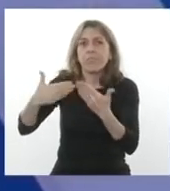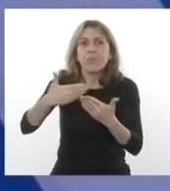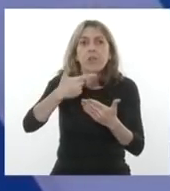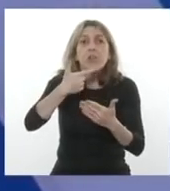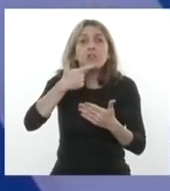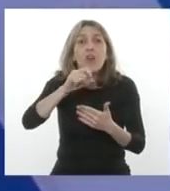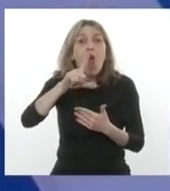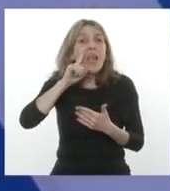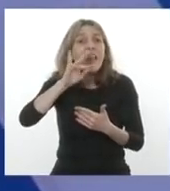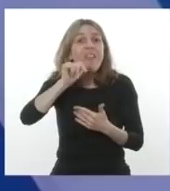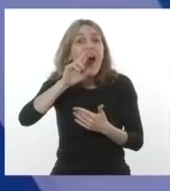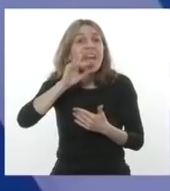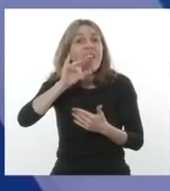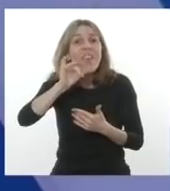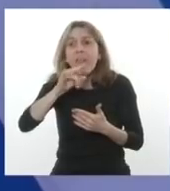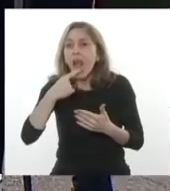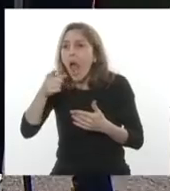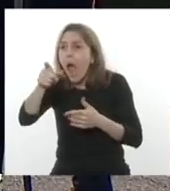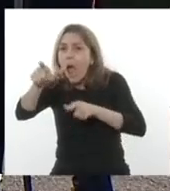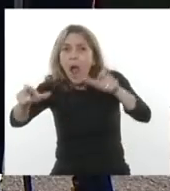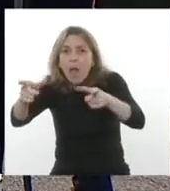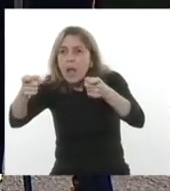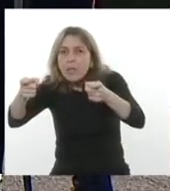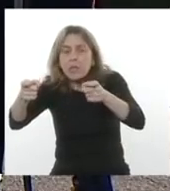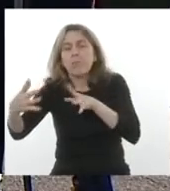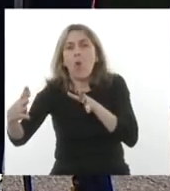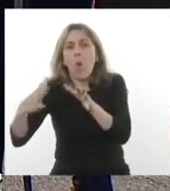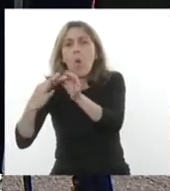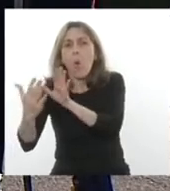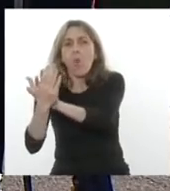que más necesita por una causa común.